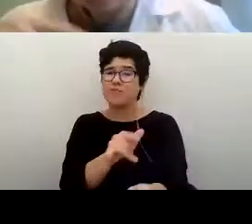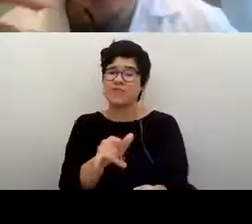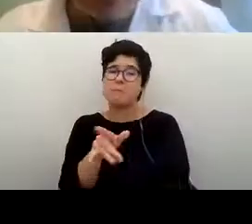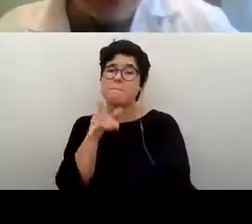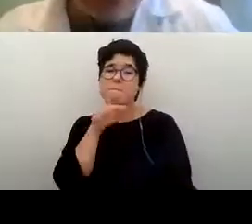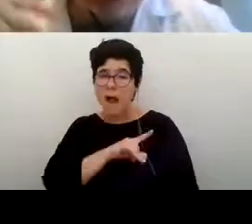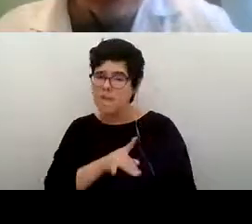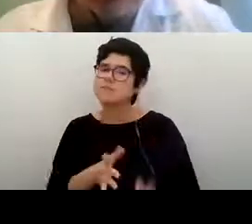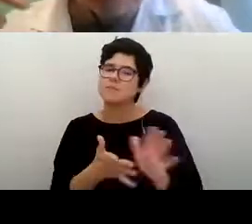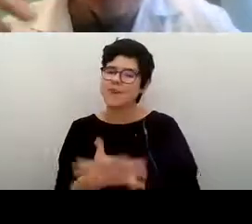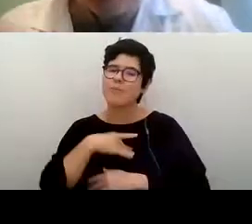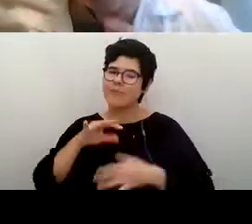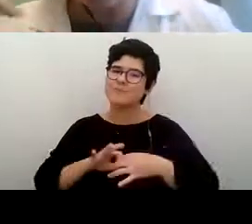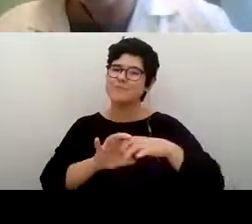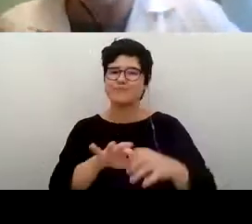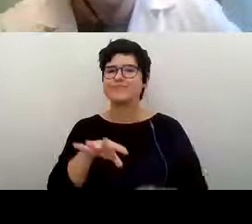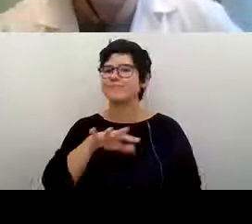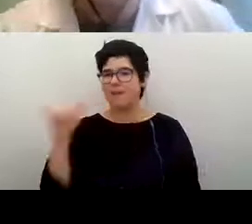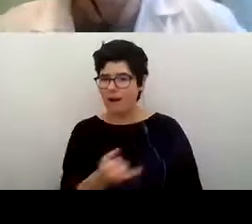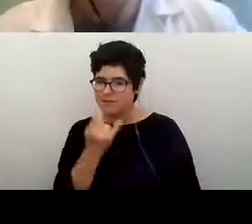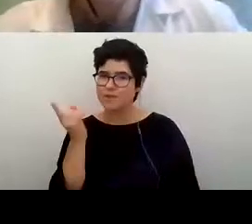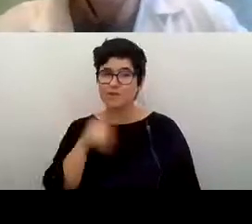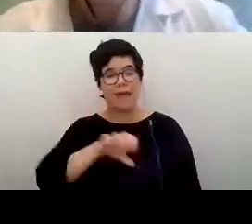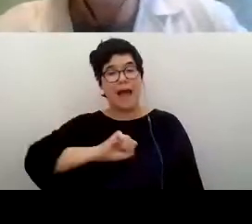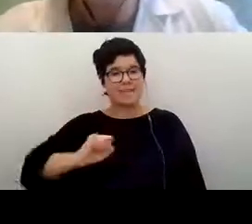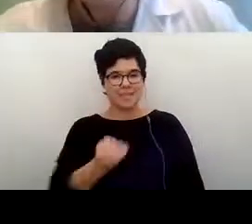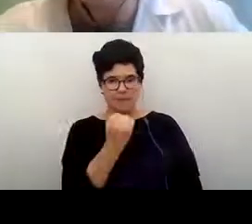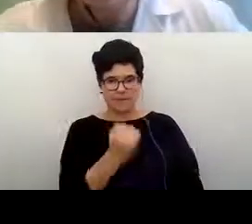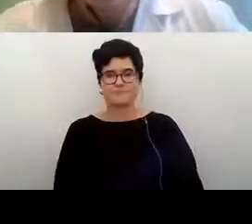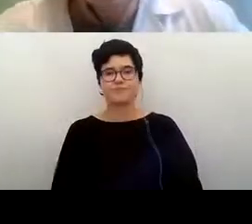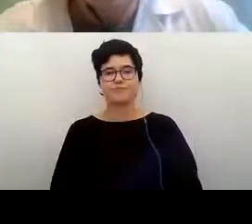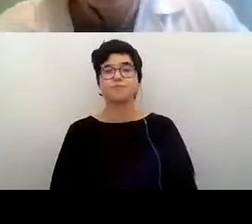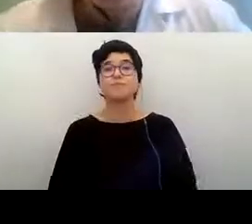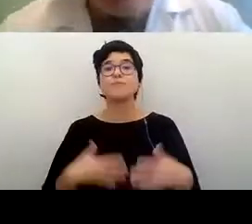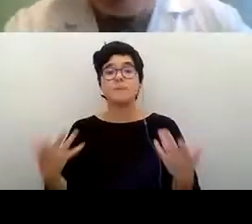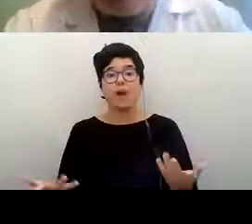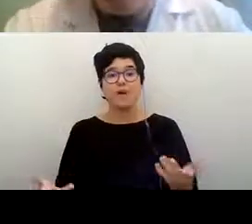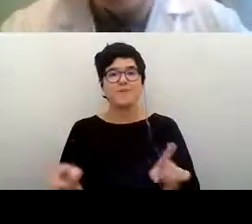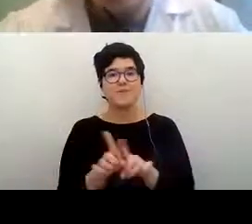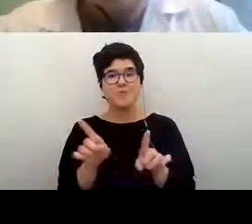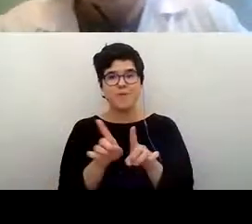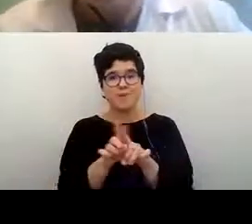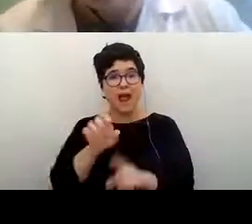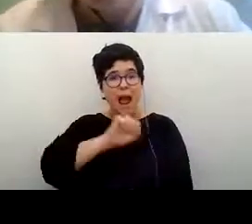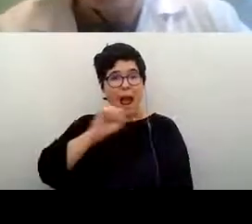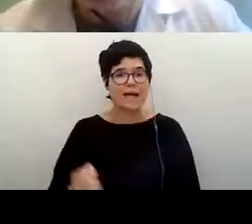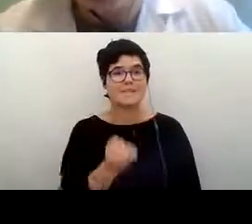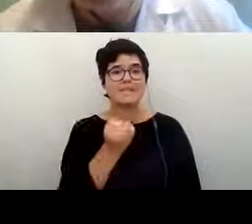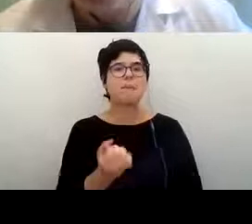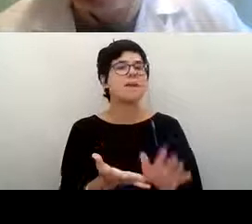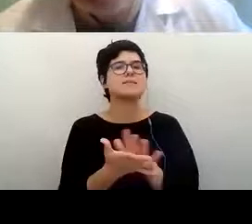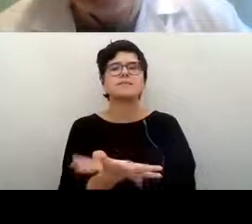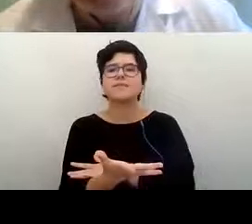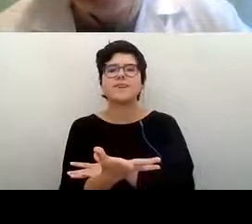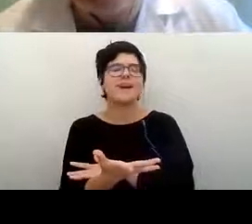vendría asociado a más síntomas, evidentemente, pero la astenia estaría en todos y cada uno de